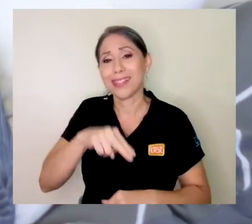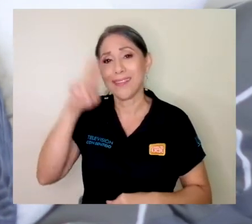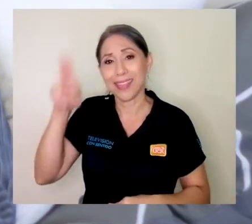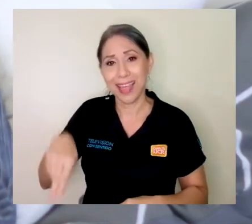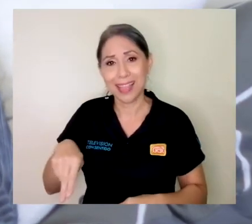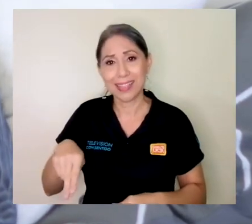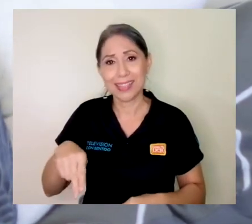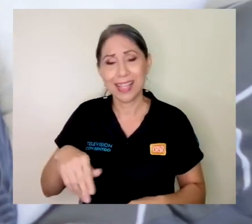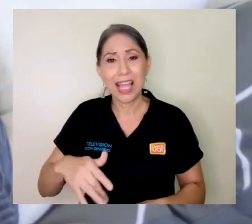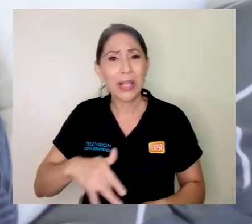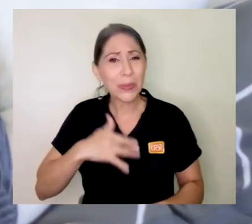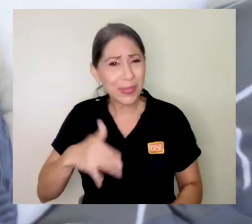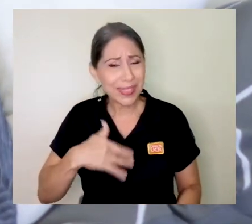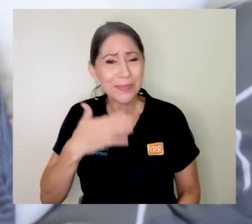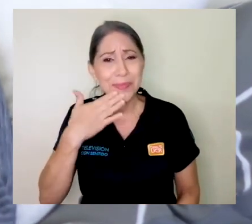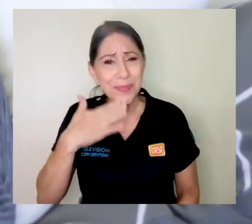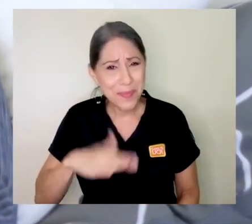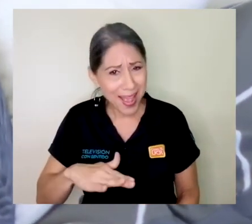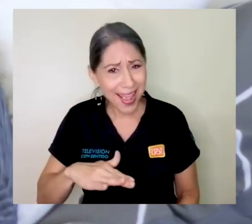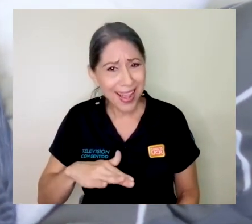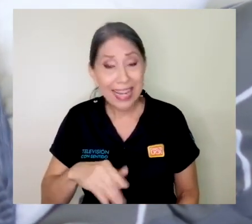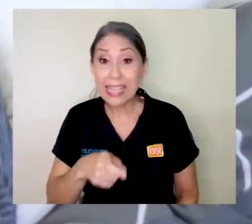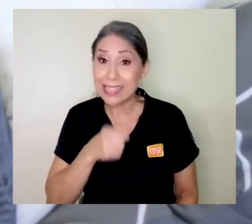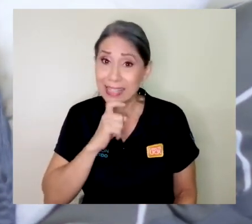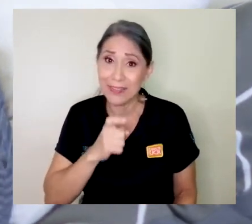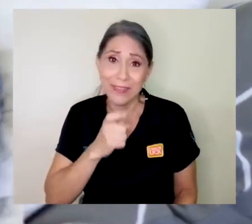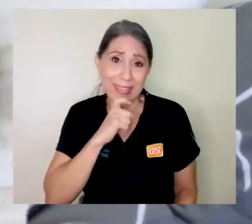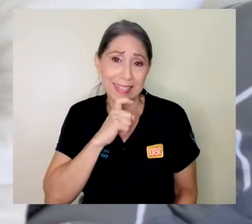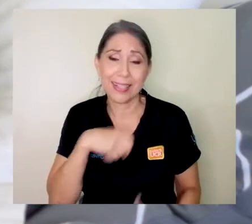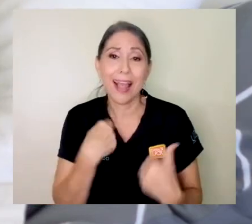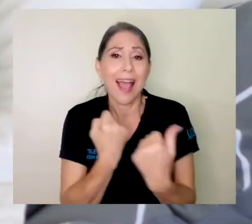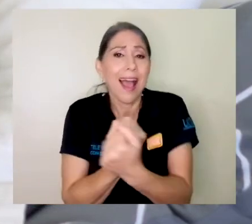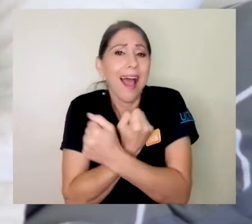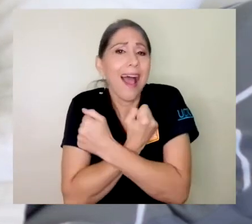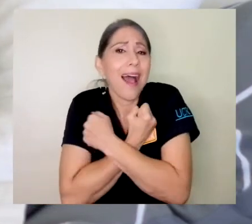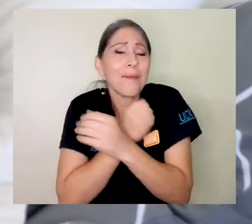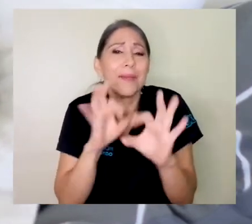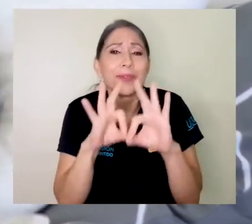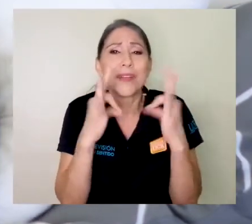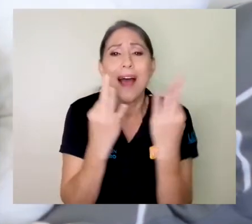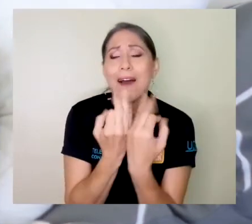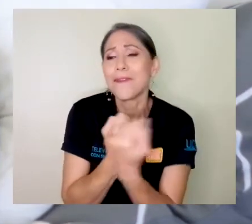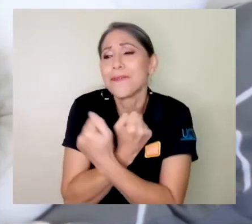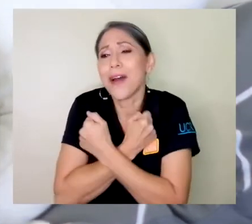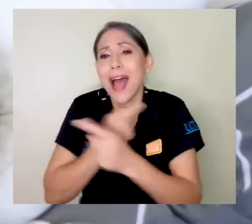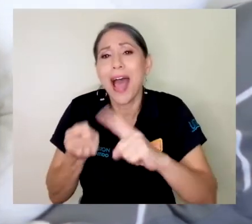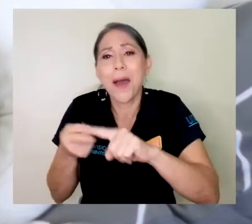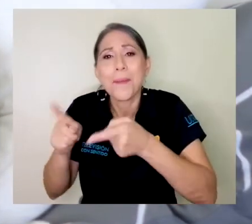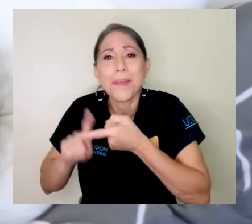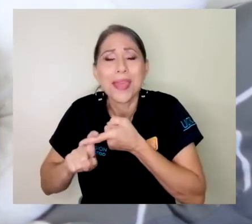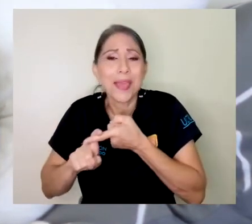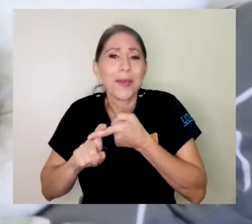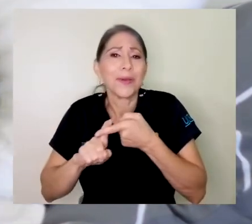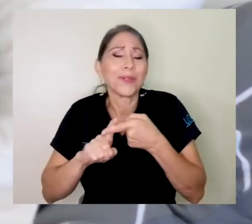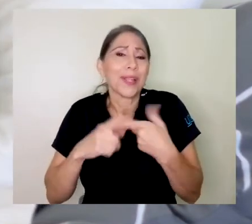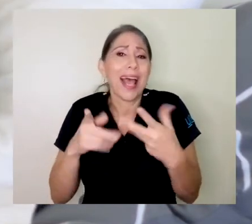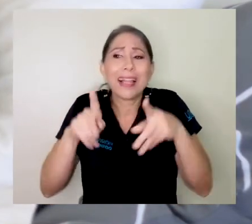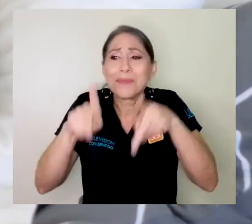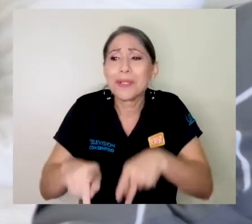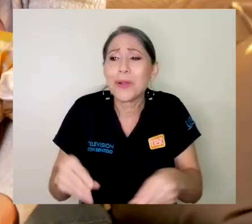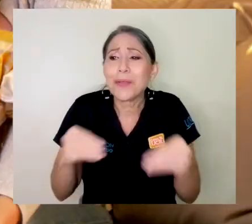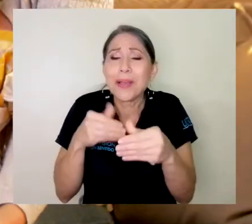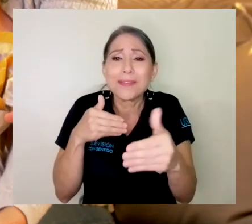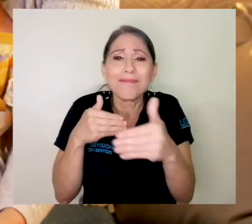Nos sentimos mal, es difícil, amamos a nuestras familias, a nuestros amigos, a nuestras personas más